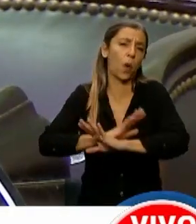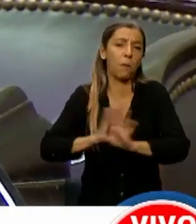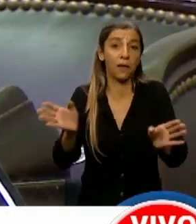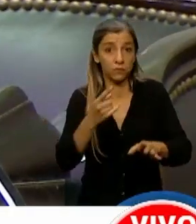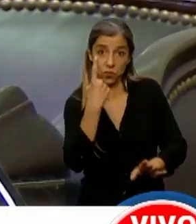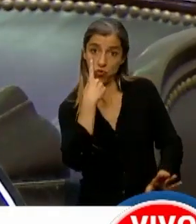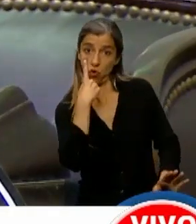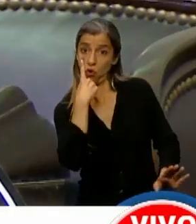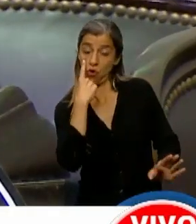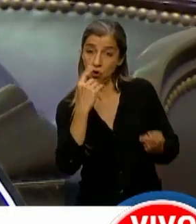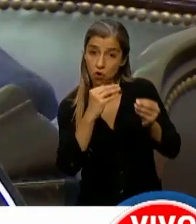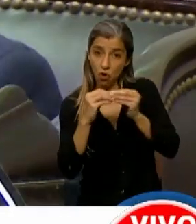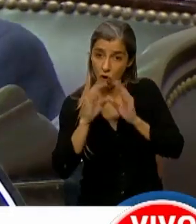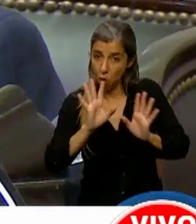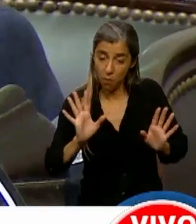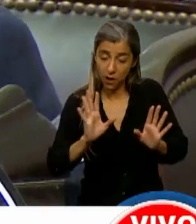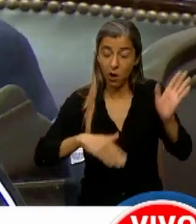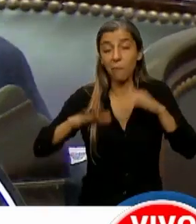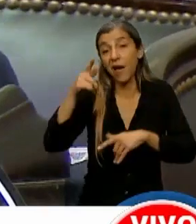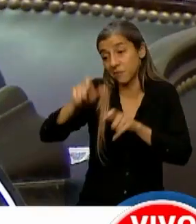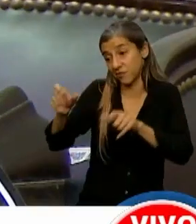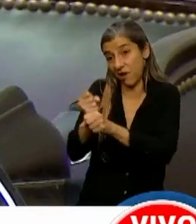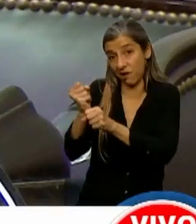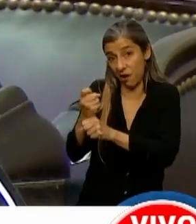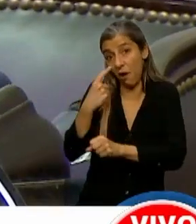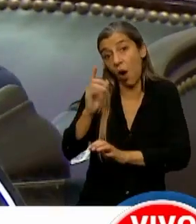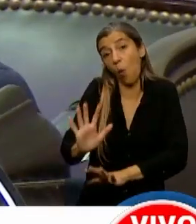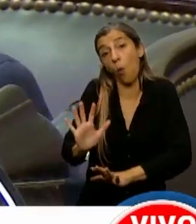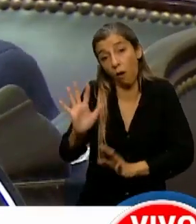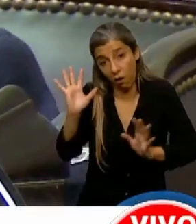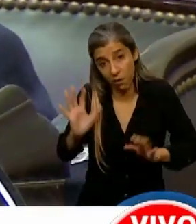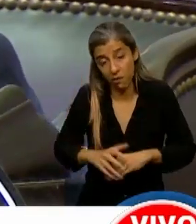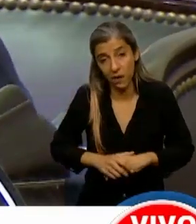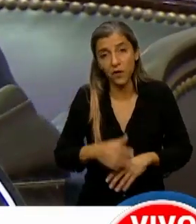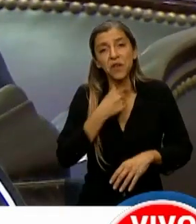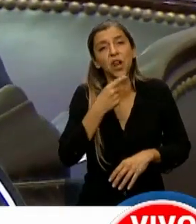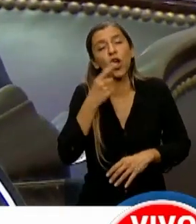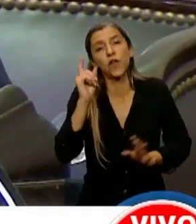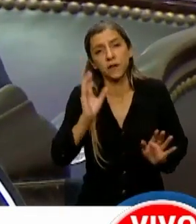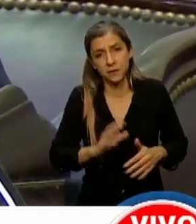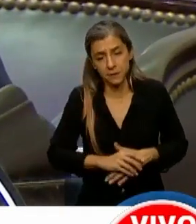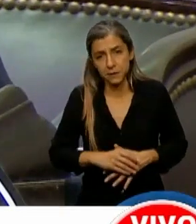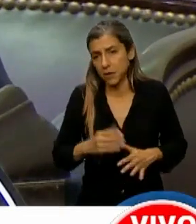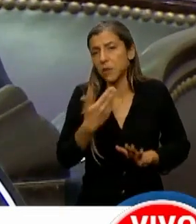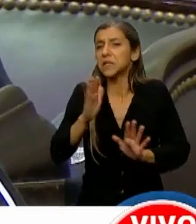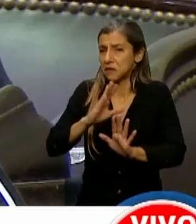esto, compañero, especialmente los trabajadores. Y quiero decirle, señor presidente, para terminar,